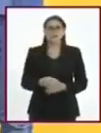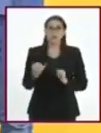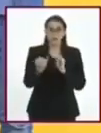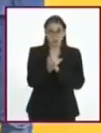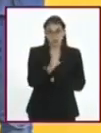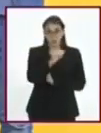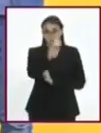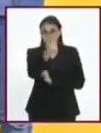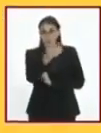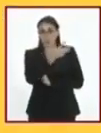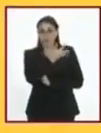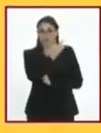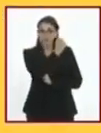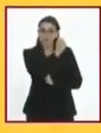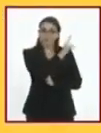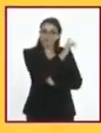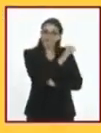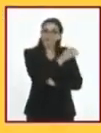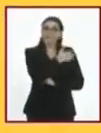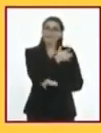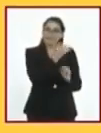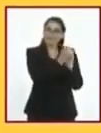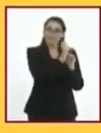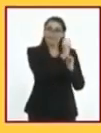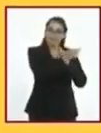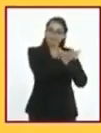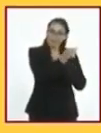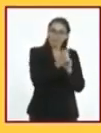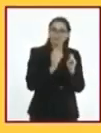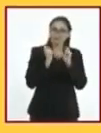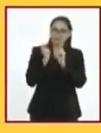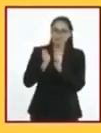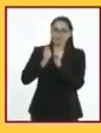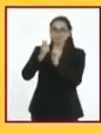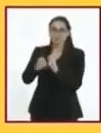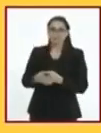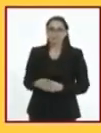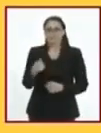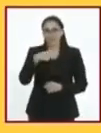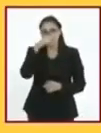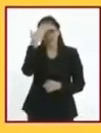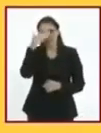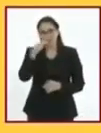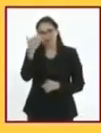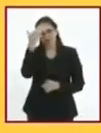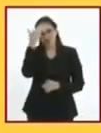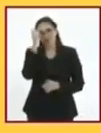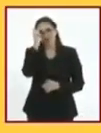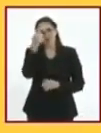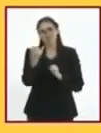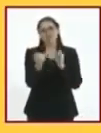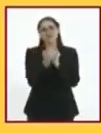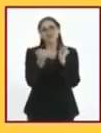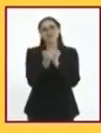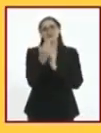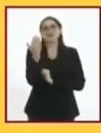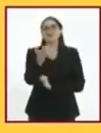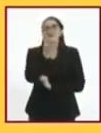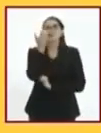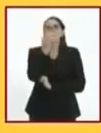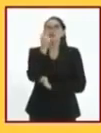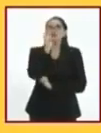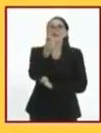época virreinal. Todos conocemos por lo menos una celebración de origen virreinal o probablemente